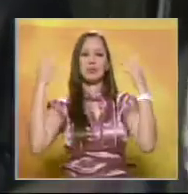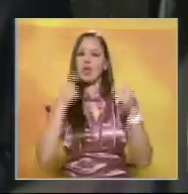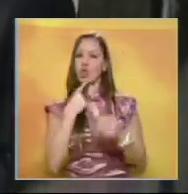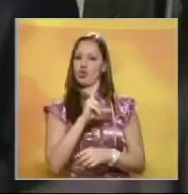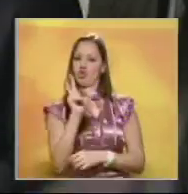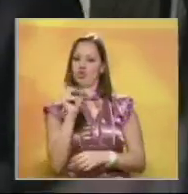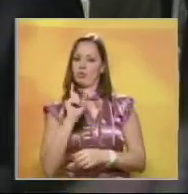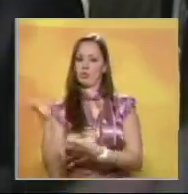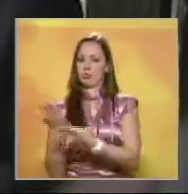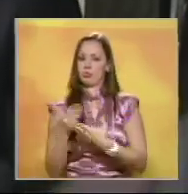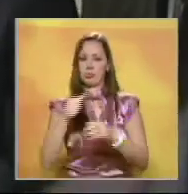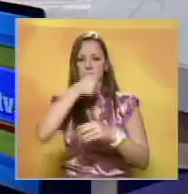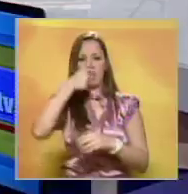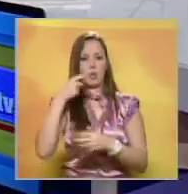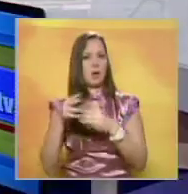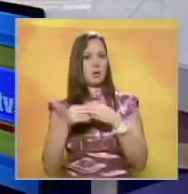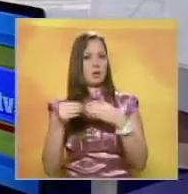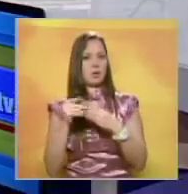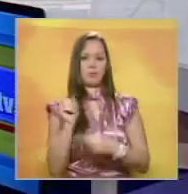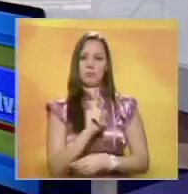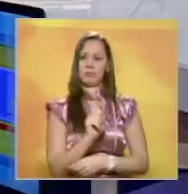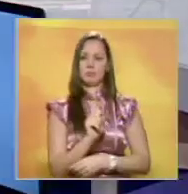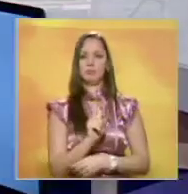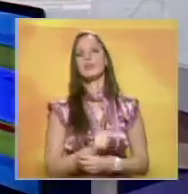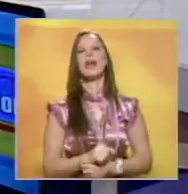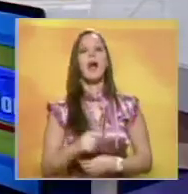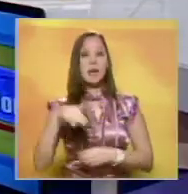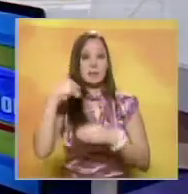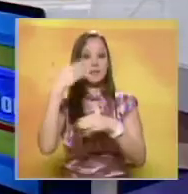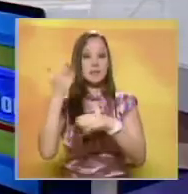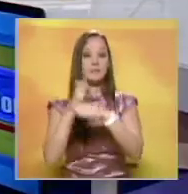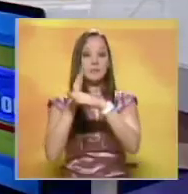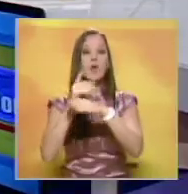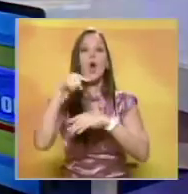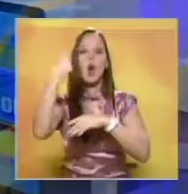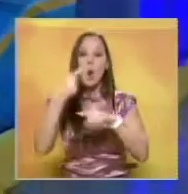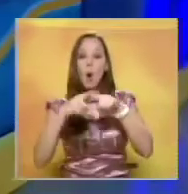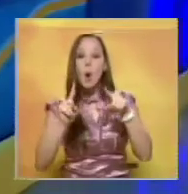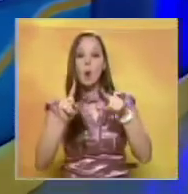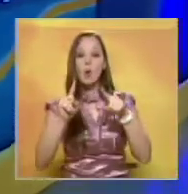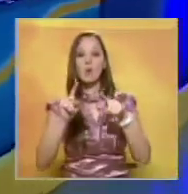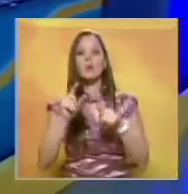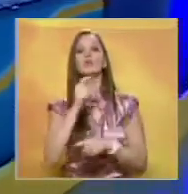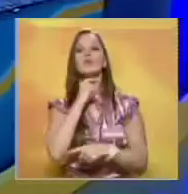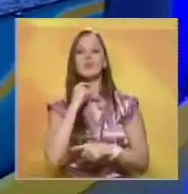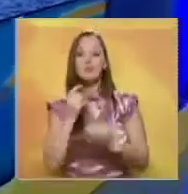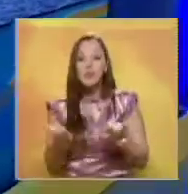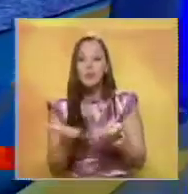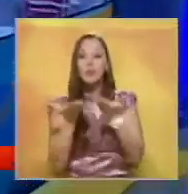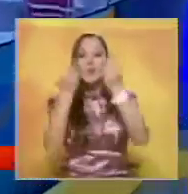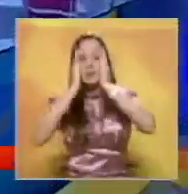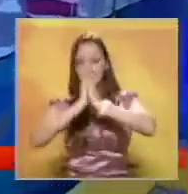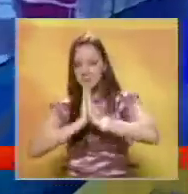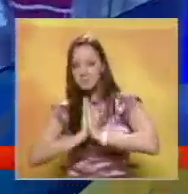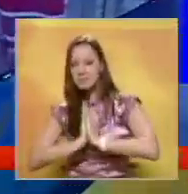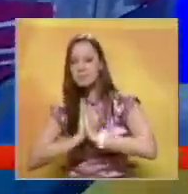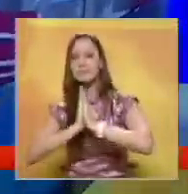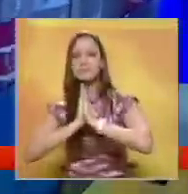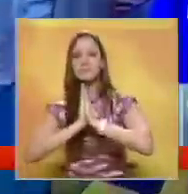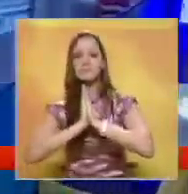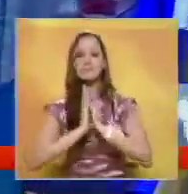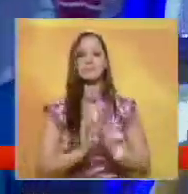dinero ilegal. Amigos, vamos a nuestra pausa. En breve, otro pontífice será elevado a los